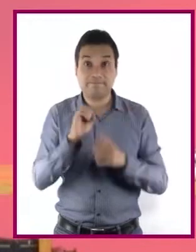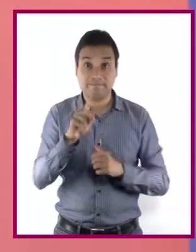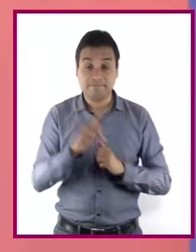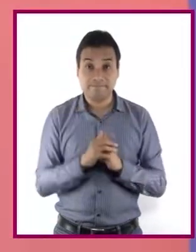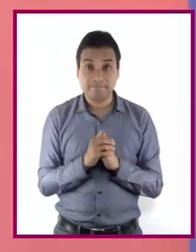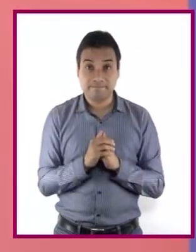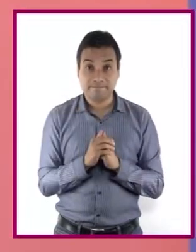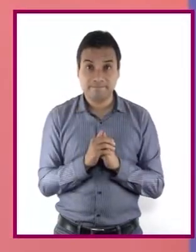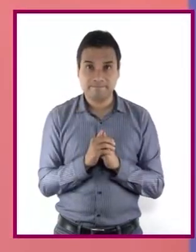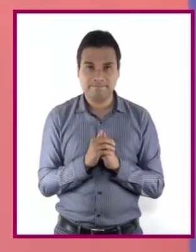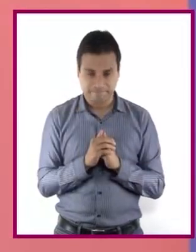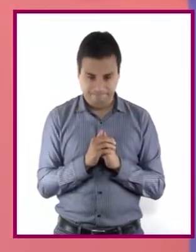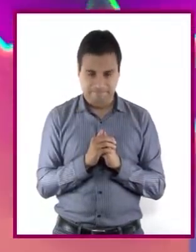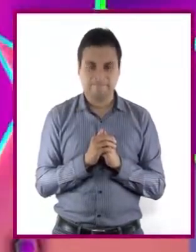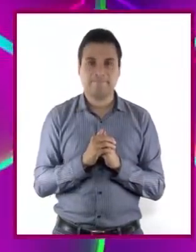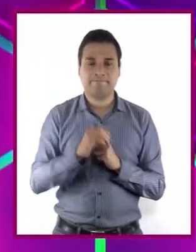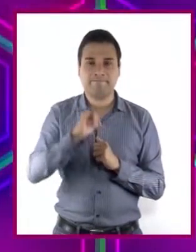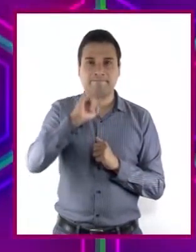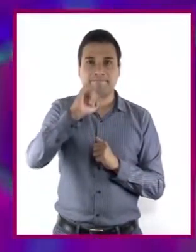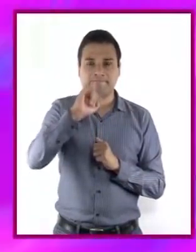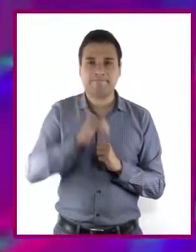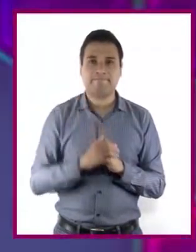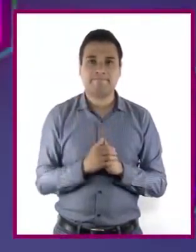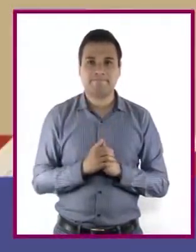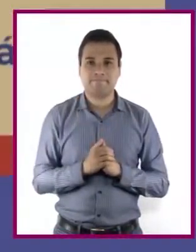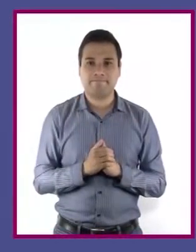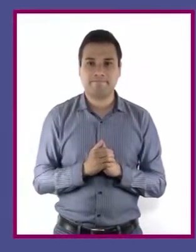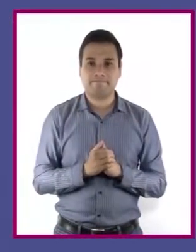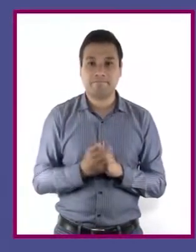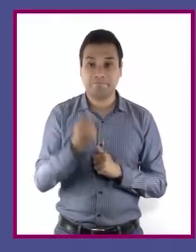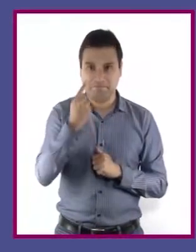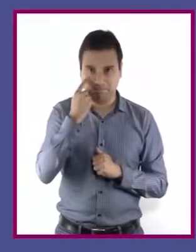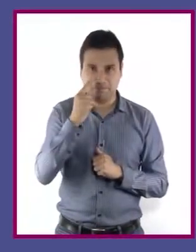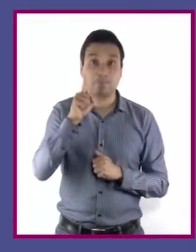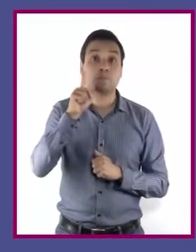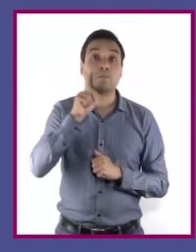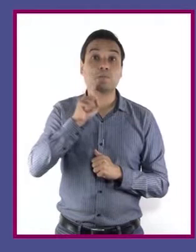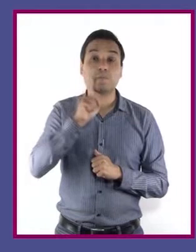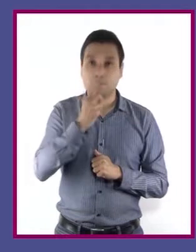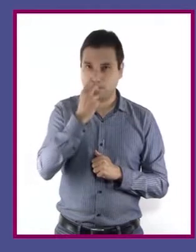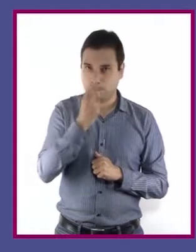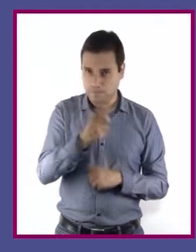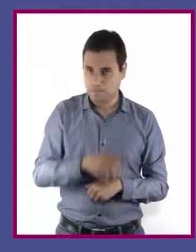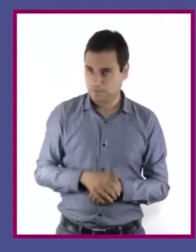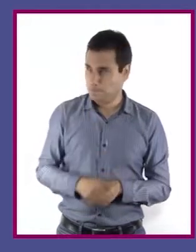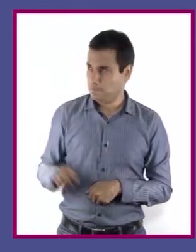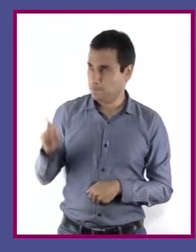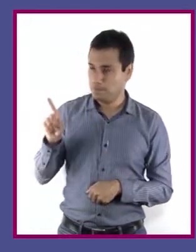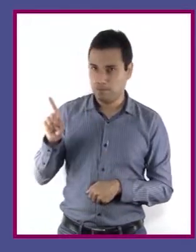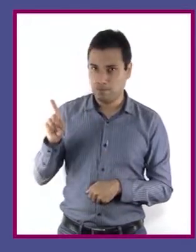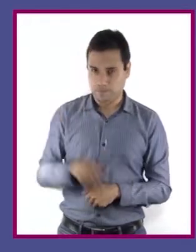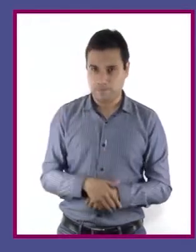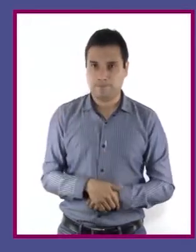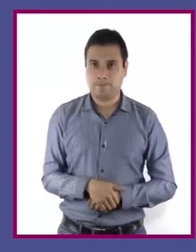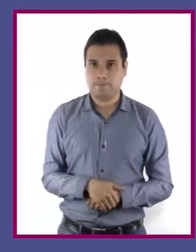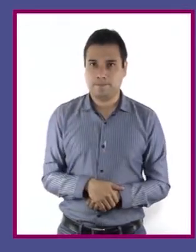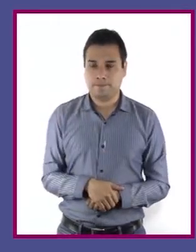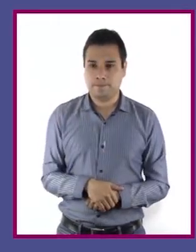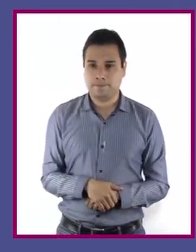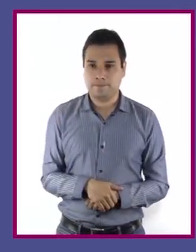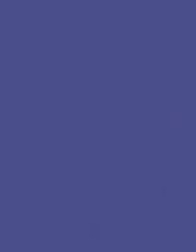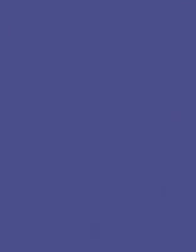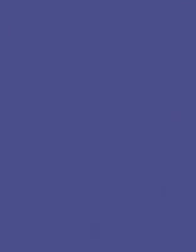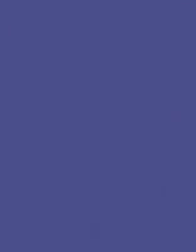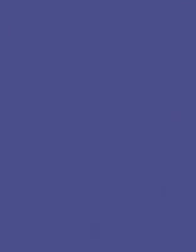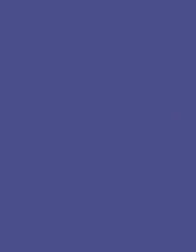evaluación? Por supuesto, maestro. Nelly Hernández nos dice: considero que la evaluación forma parte de nuestro